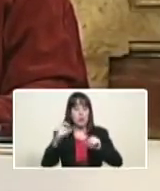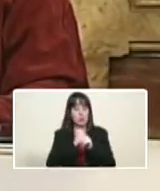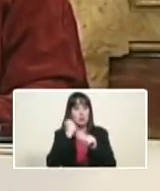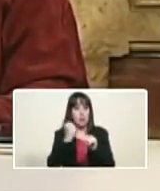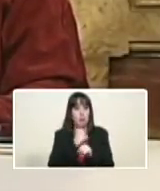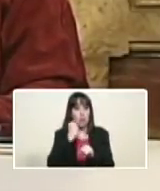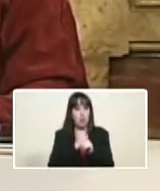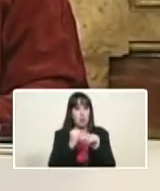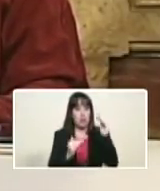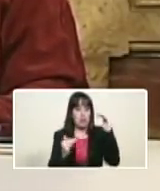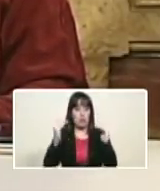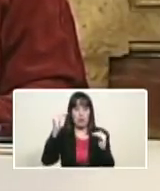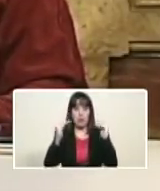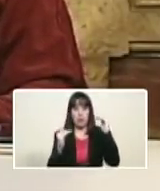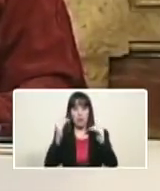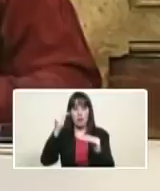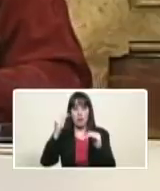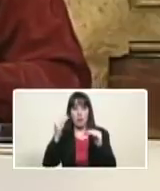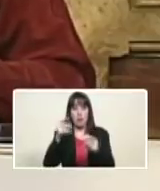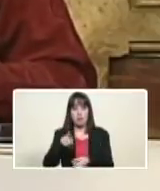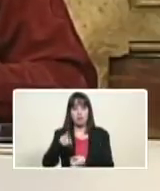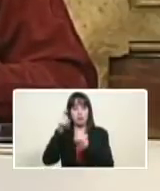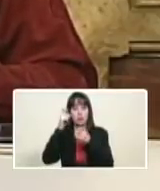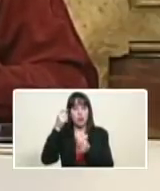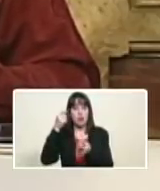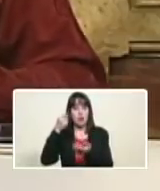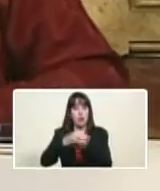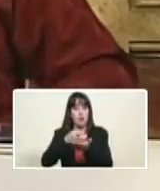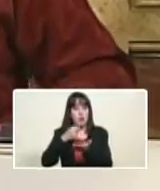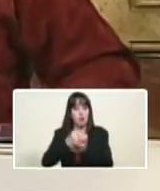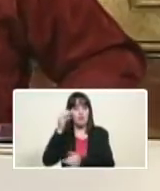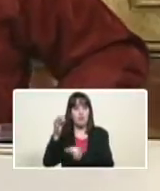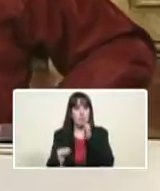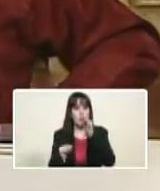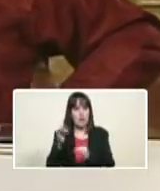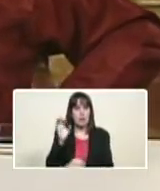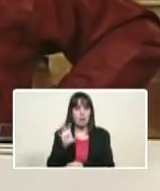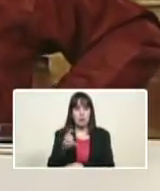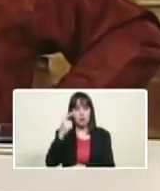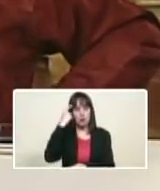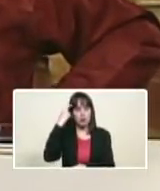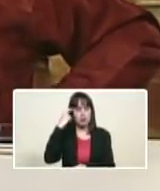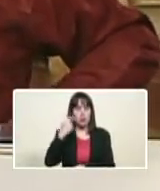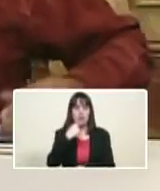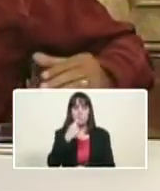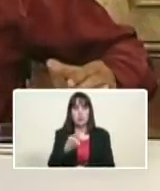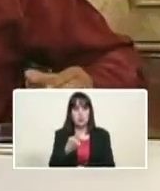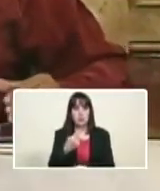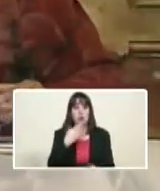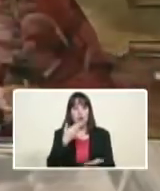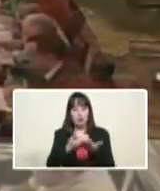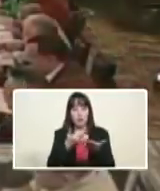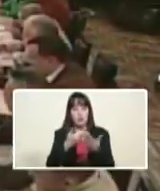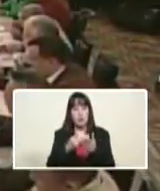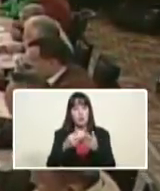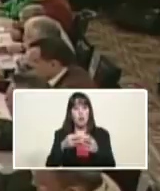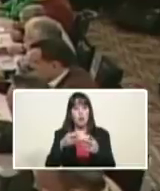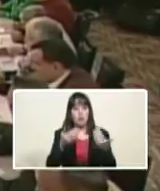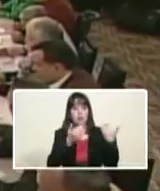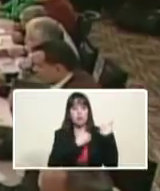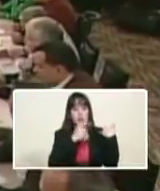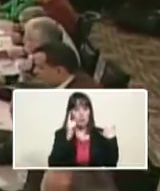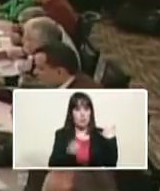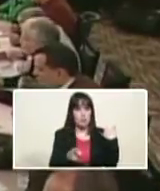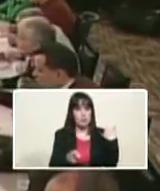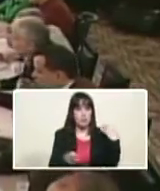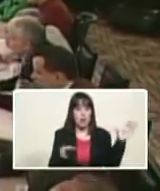el equilibrio fiscal y presupuestario del país. Lo digo responsablemente, sé lo que estoy diciendo, sé lo que estoy pidiendo. Pido